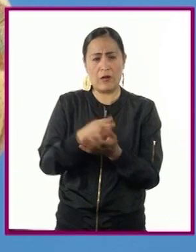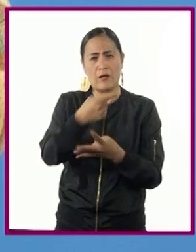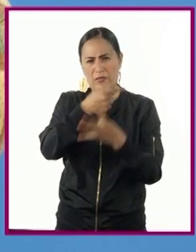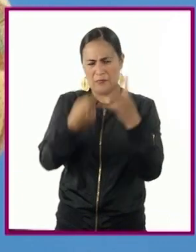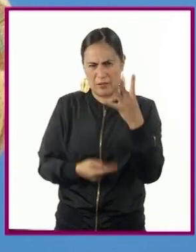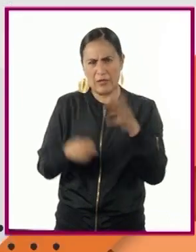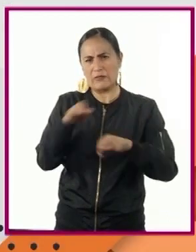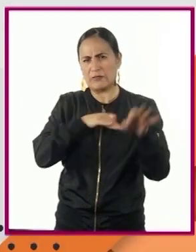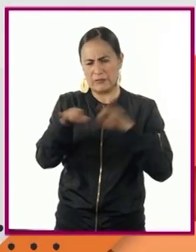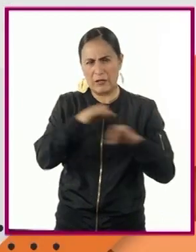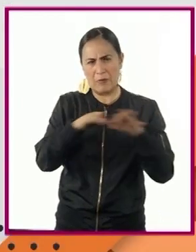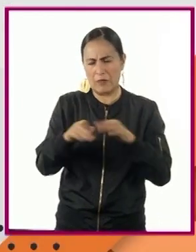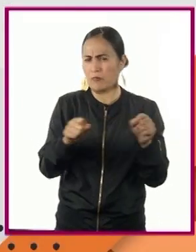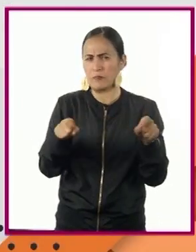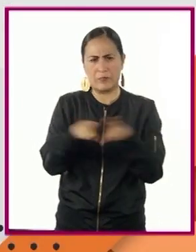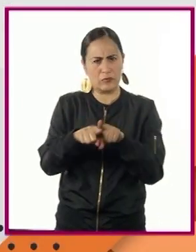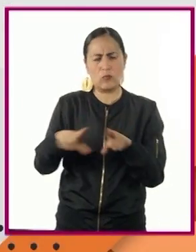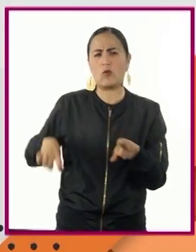y empleos.